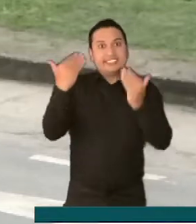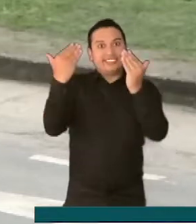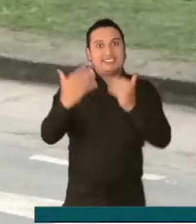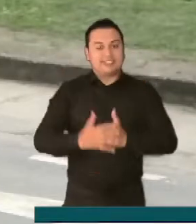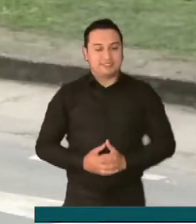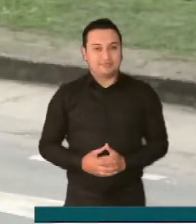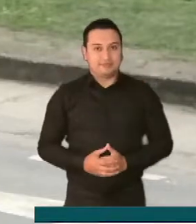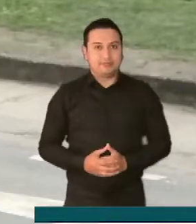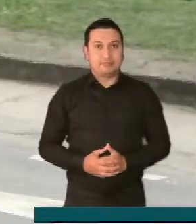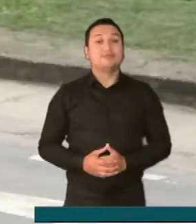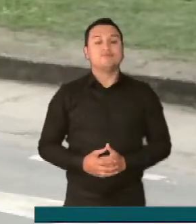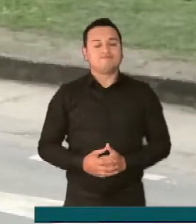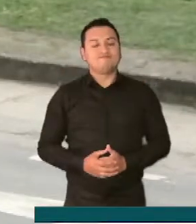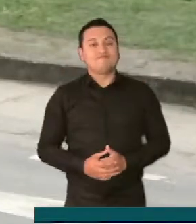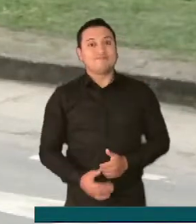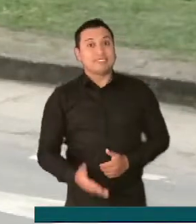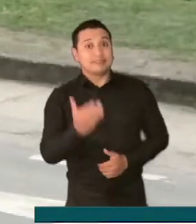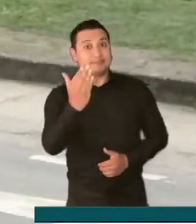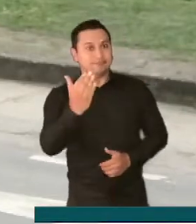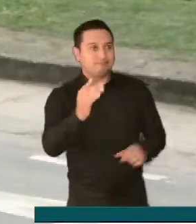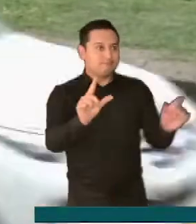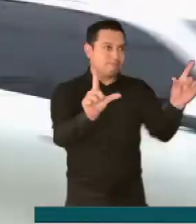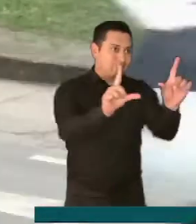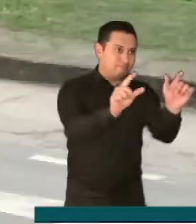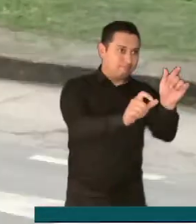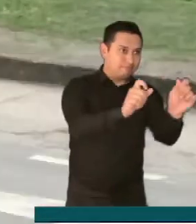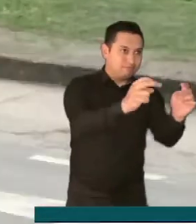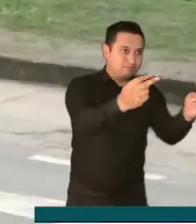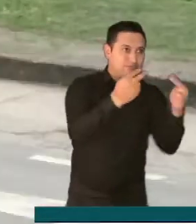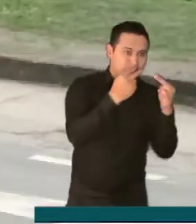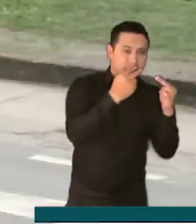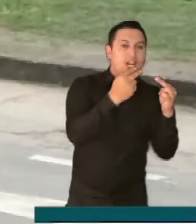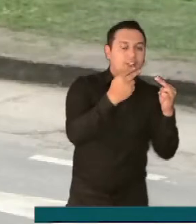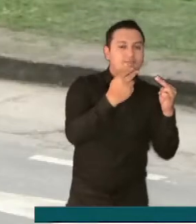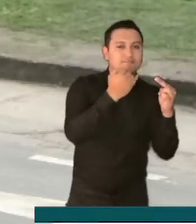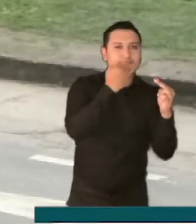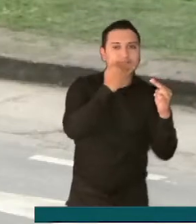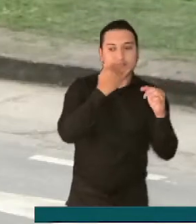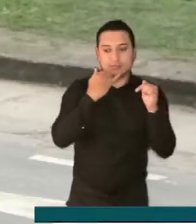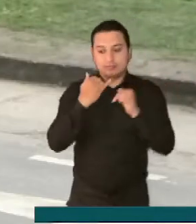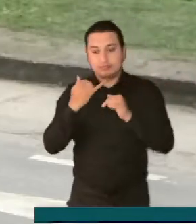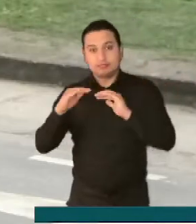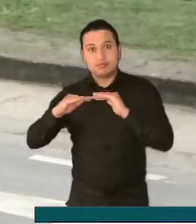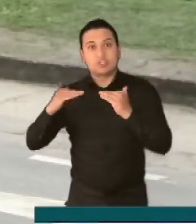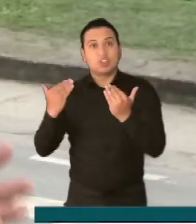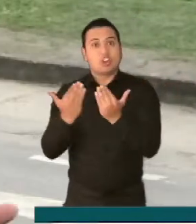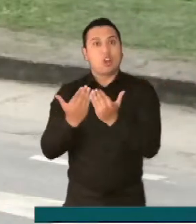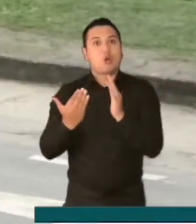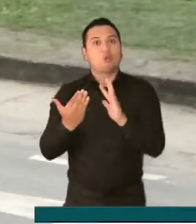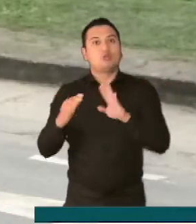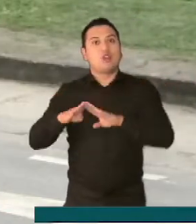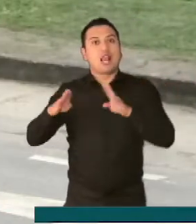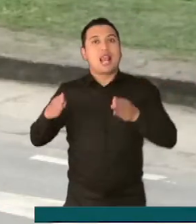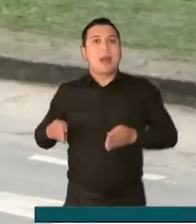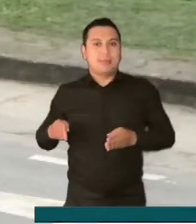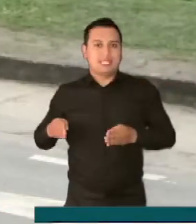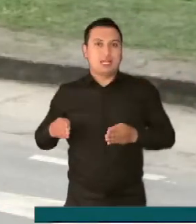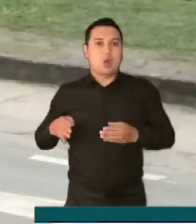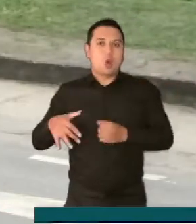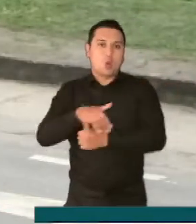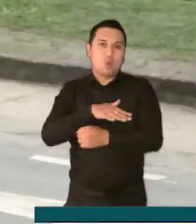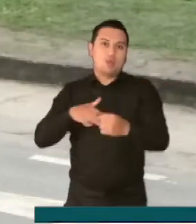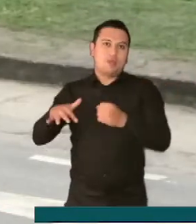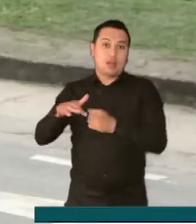Mabel y televidentes, el regreso a clases presenciales para los estudiantes de la mesa en Cundinamarca les ha traído buenas